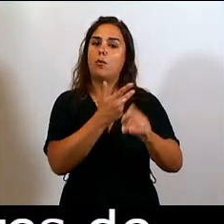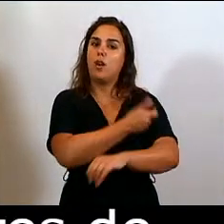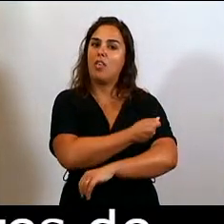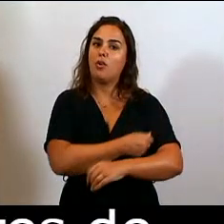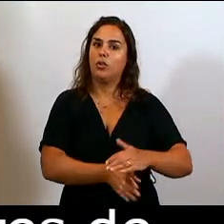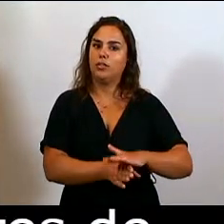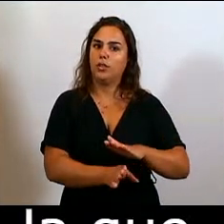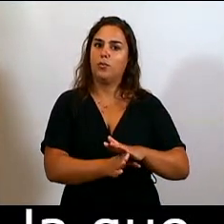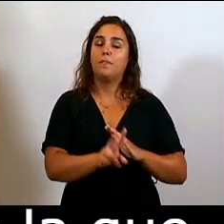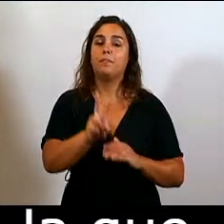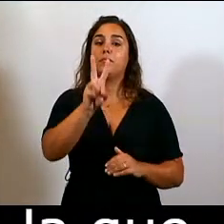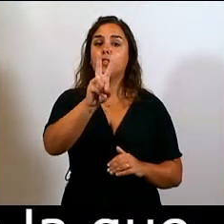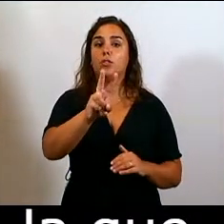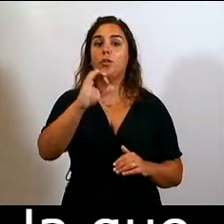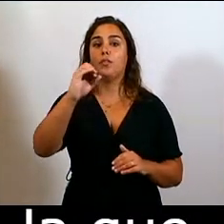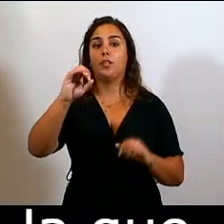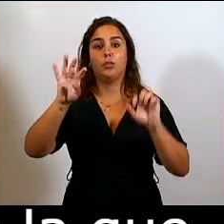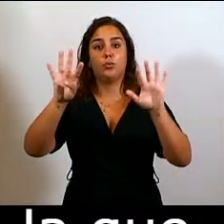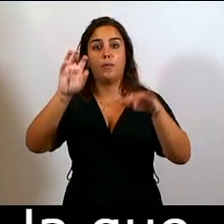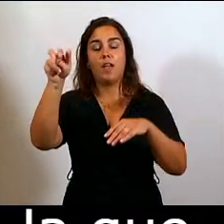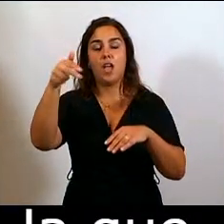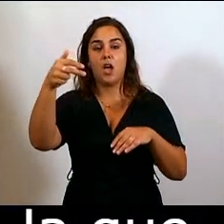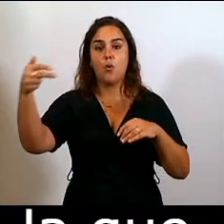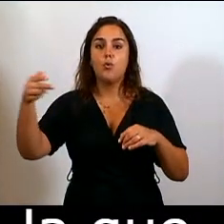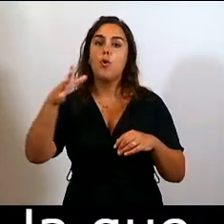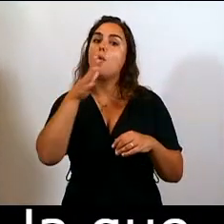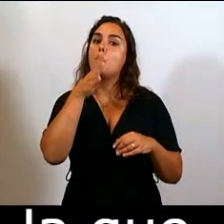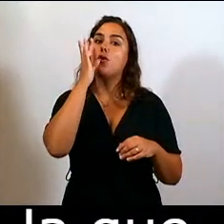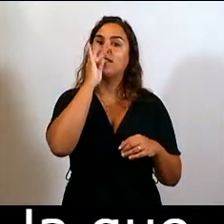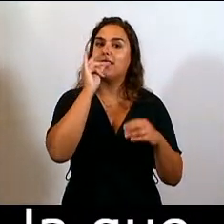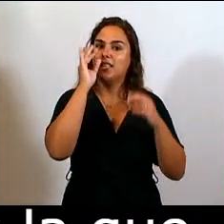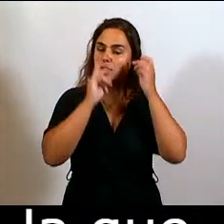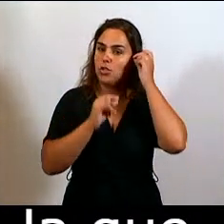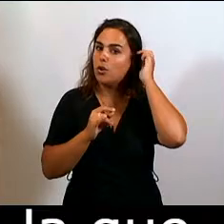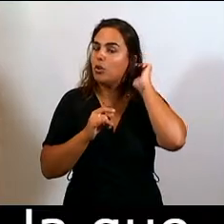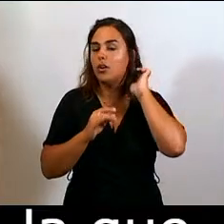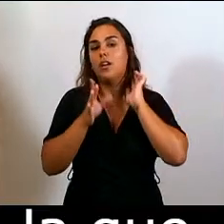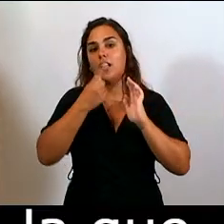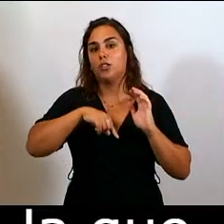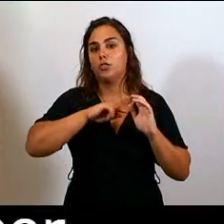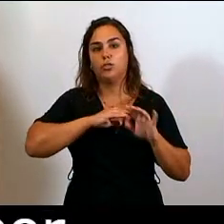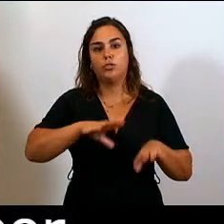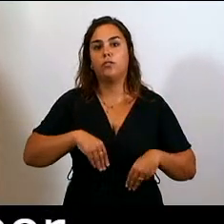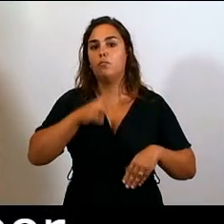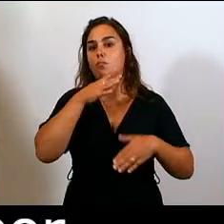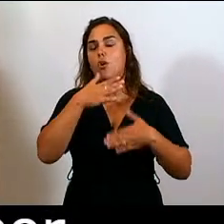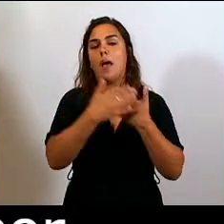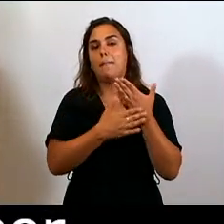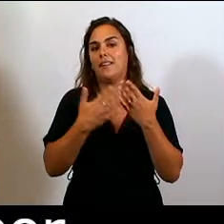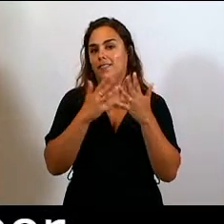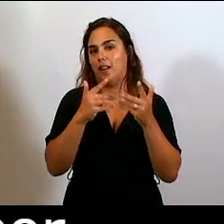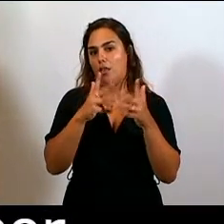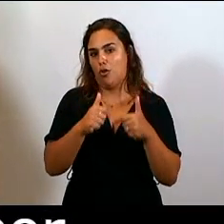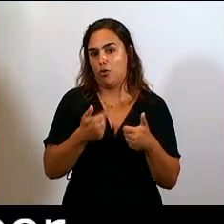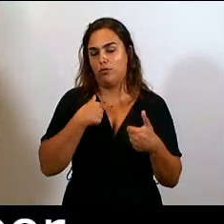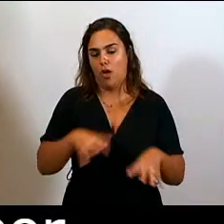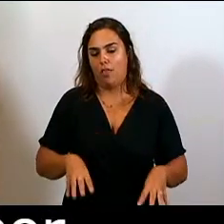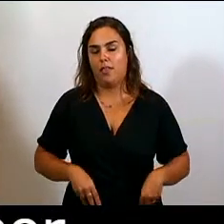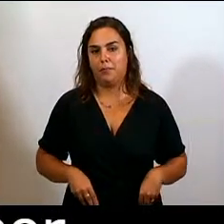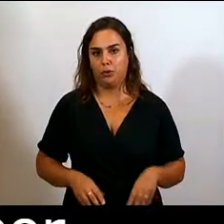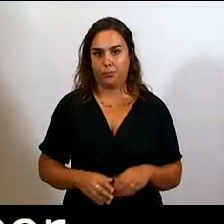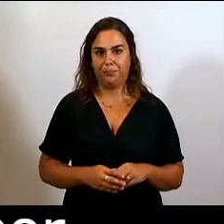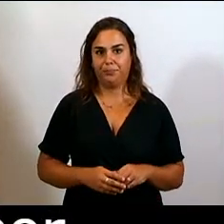de 209 euros por niño que asumimos desde la Administración. Y además,